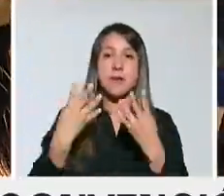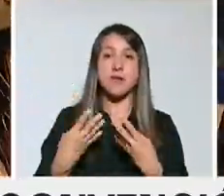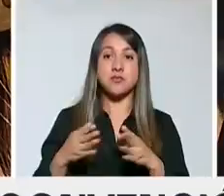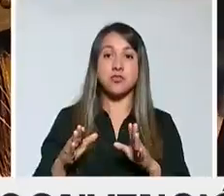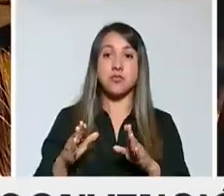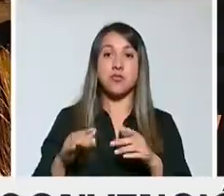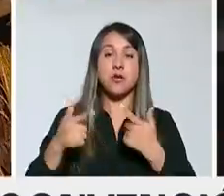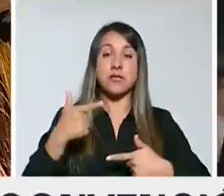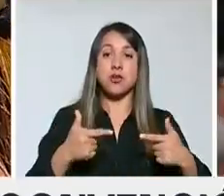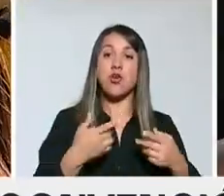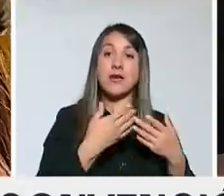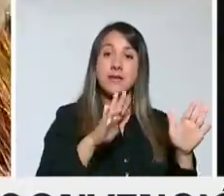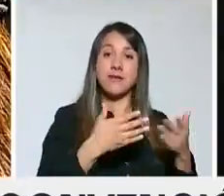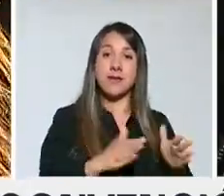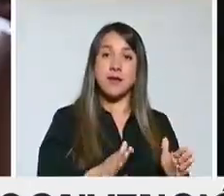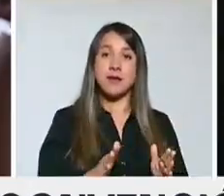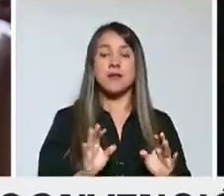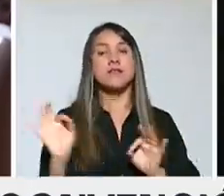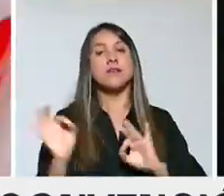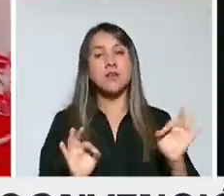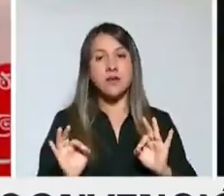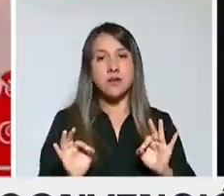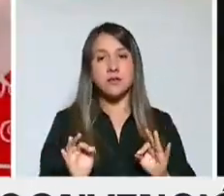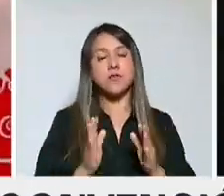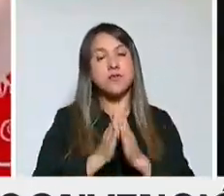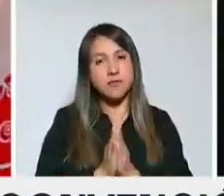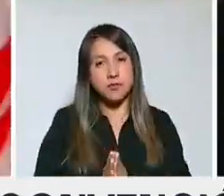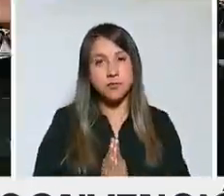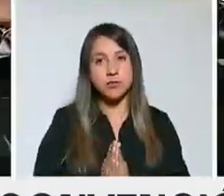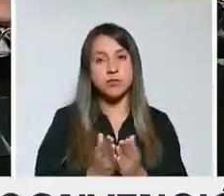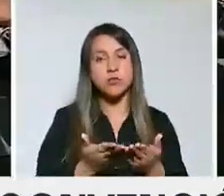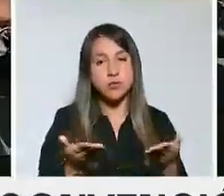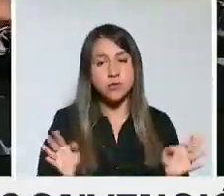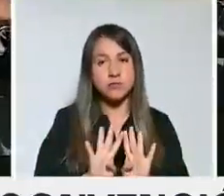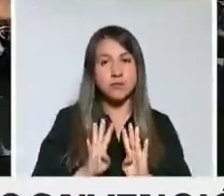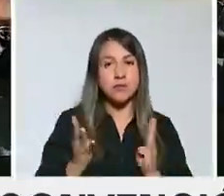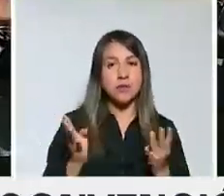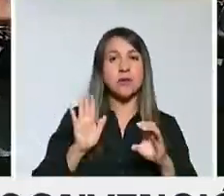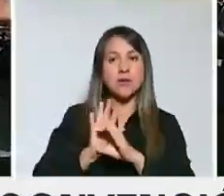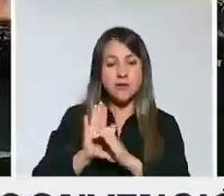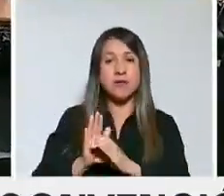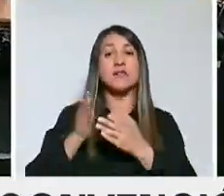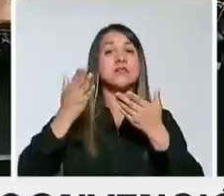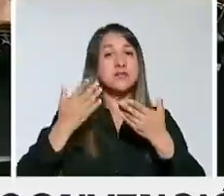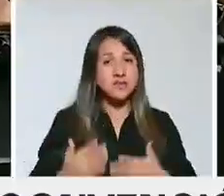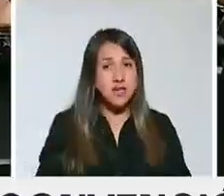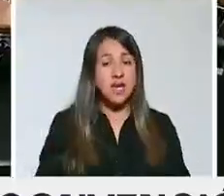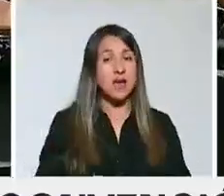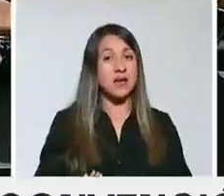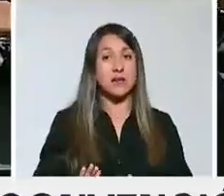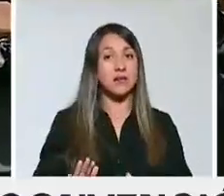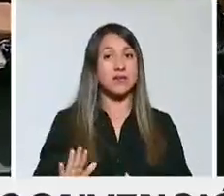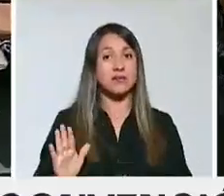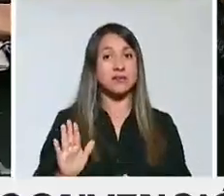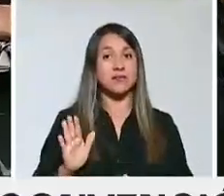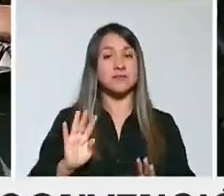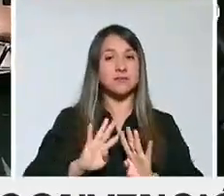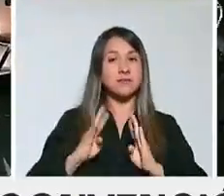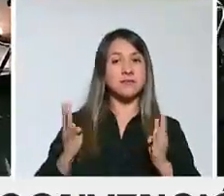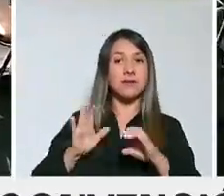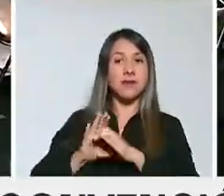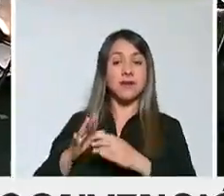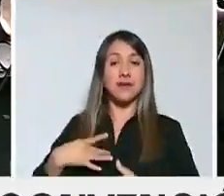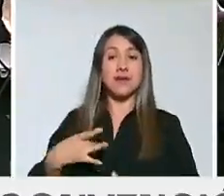Señoras y señores convencionales constituyentes, ya han dejado de ser convencionales constituyentes